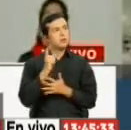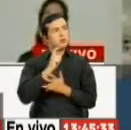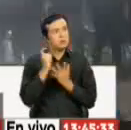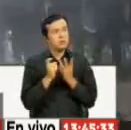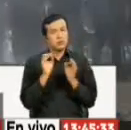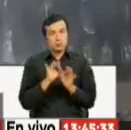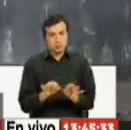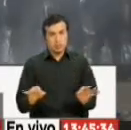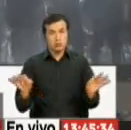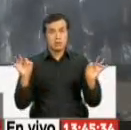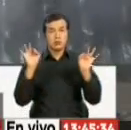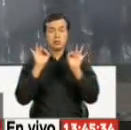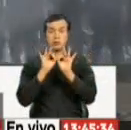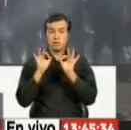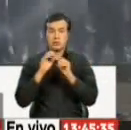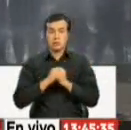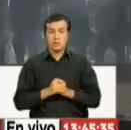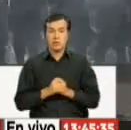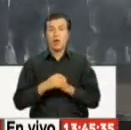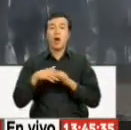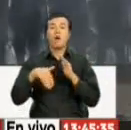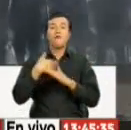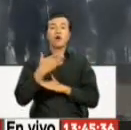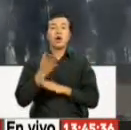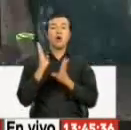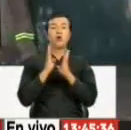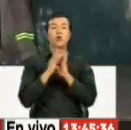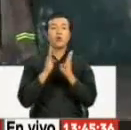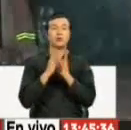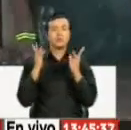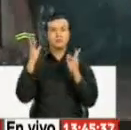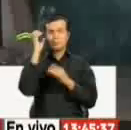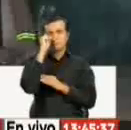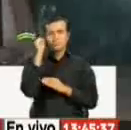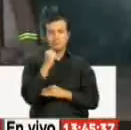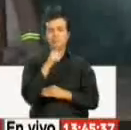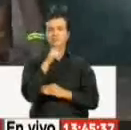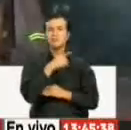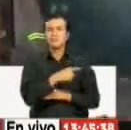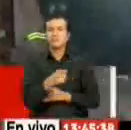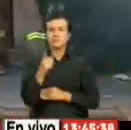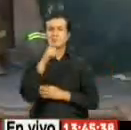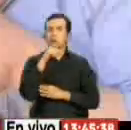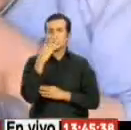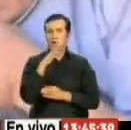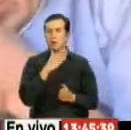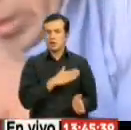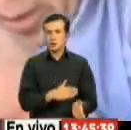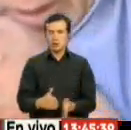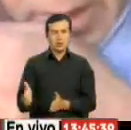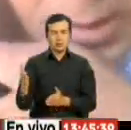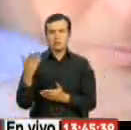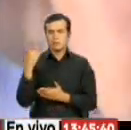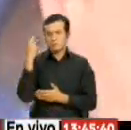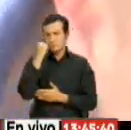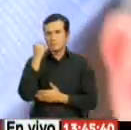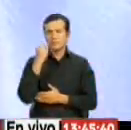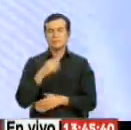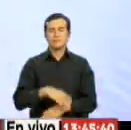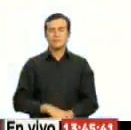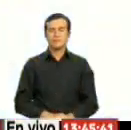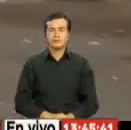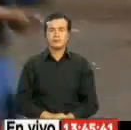e indicó que los incidentes de las afueras del congreso claramente fueron hechos orquestados para telediario informó